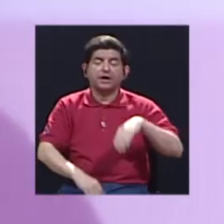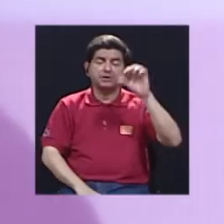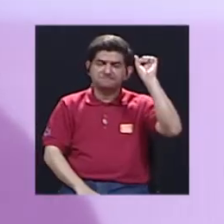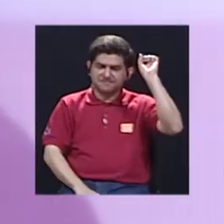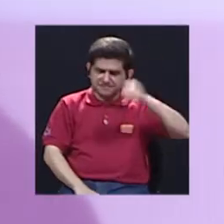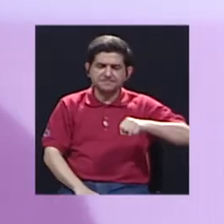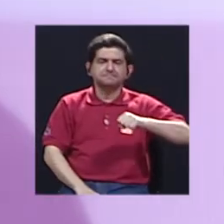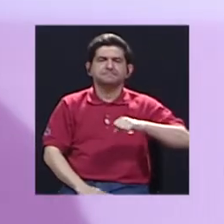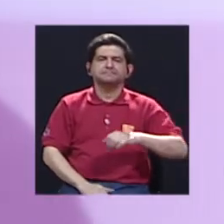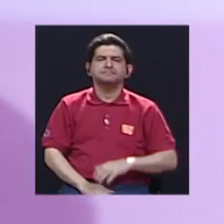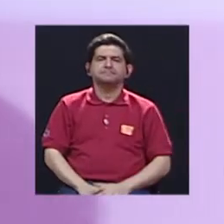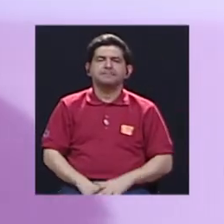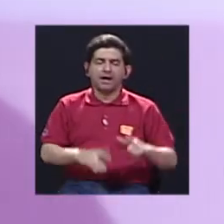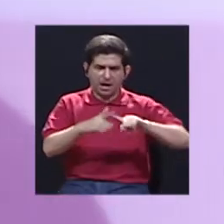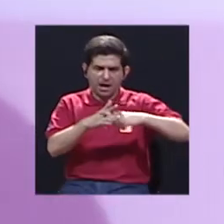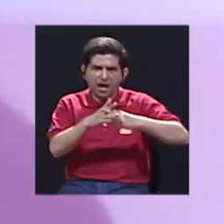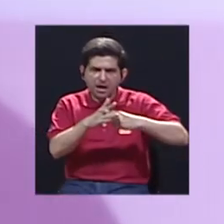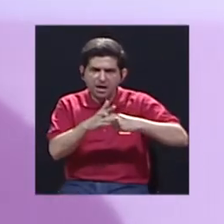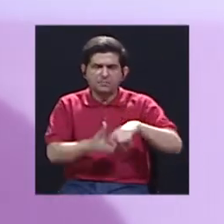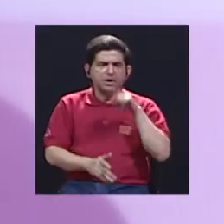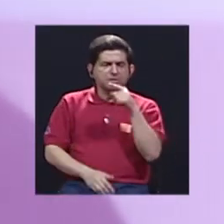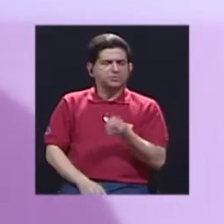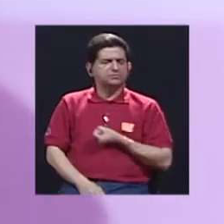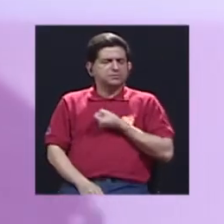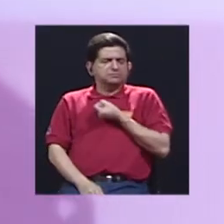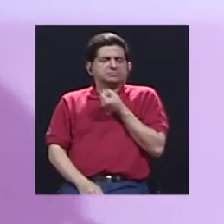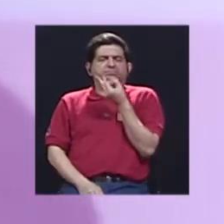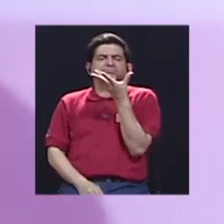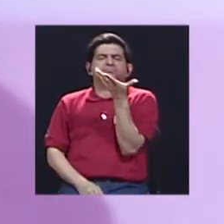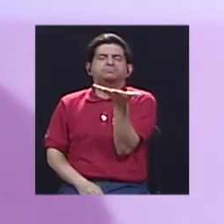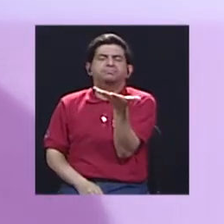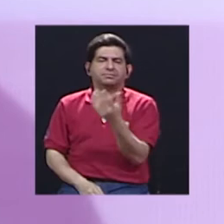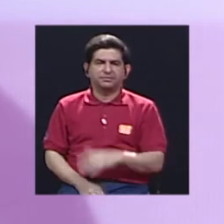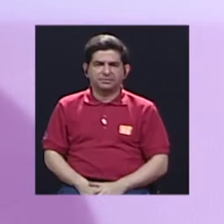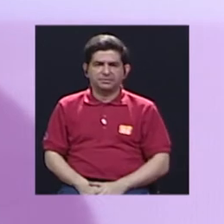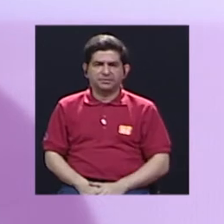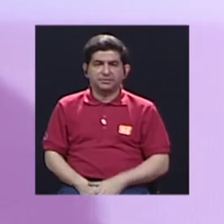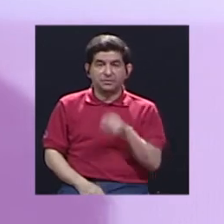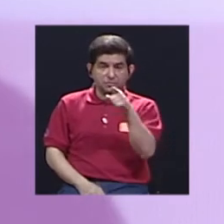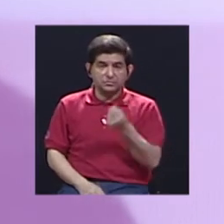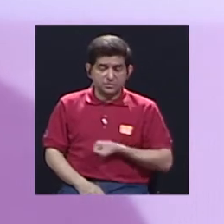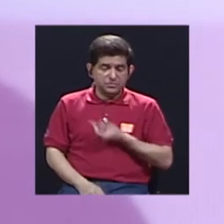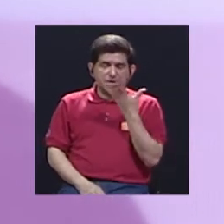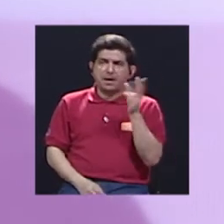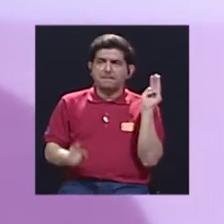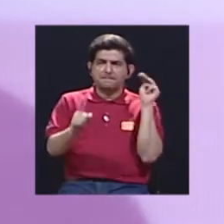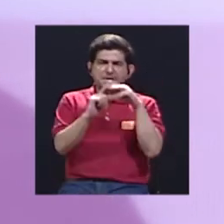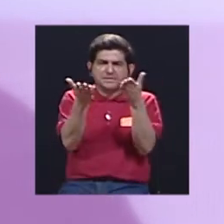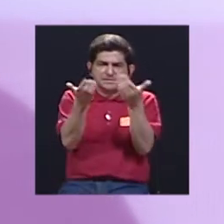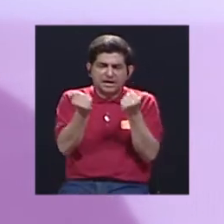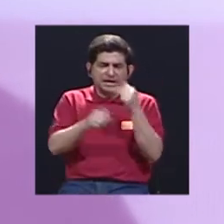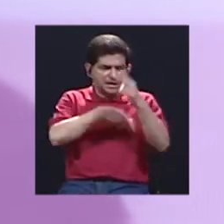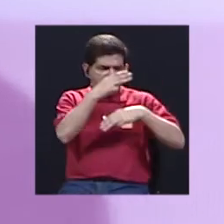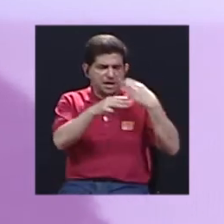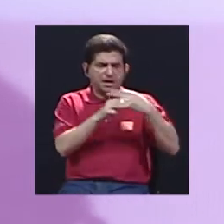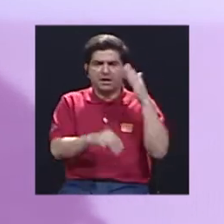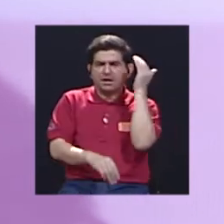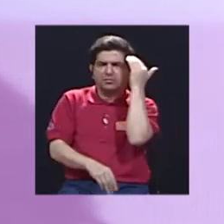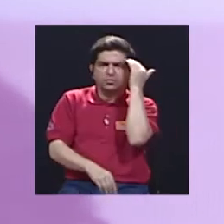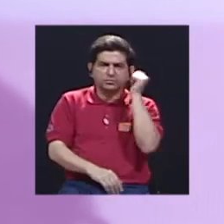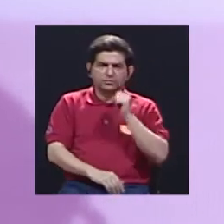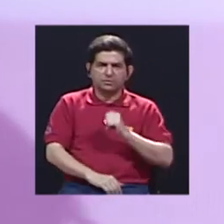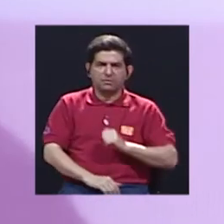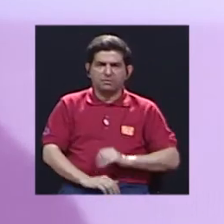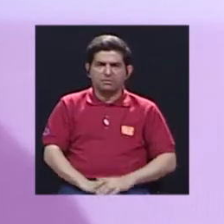Definitivamente que sí. Es una herramienta para que tú te expreses, expreses lo que el mensaje que le quieres llevar al mundo.